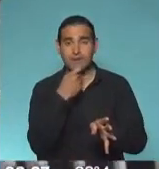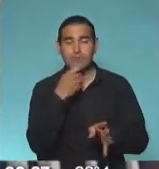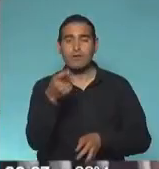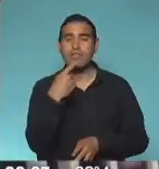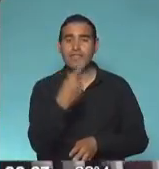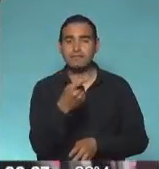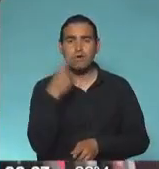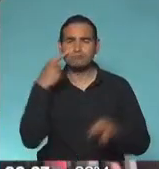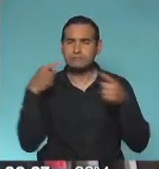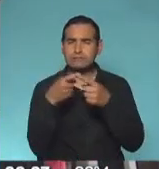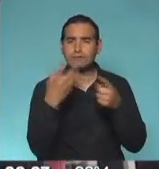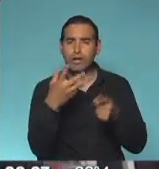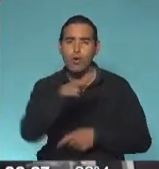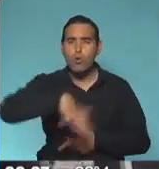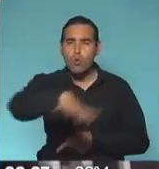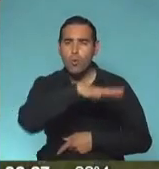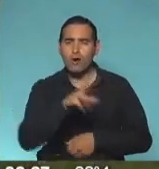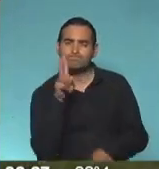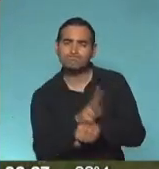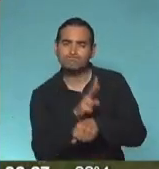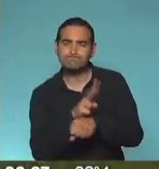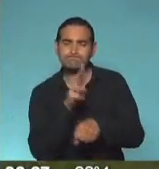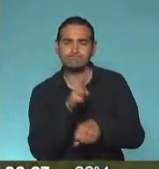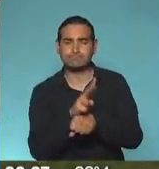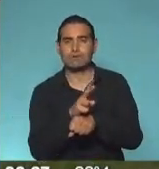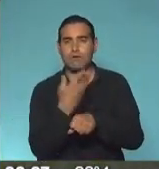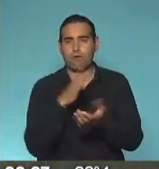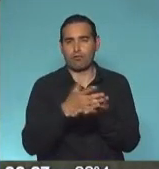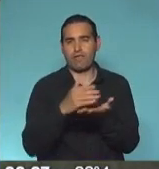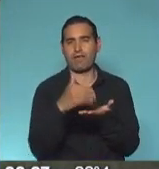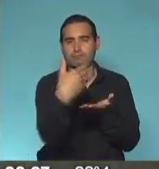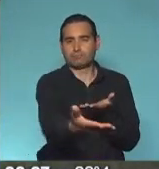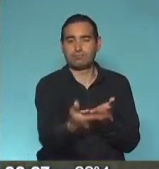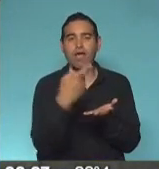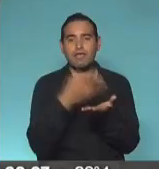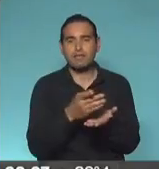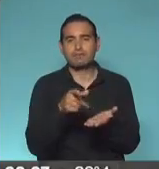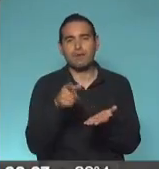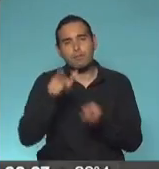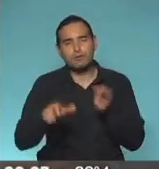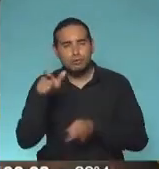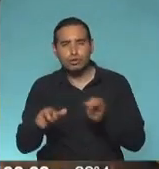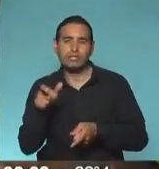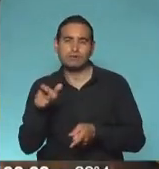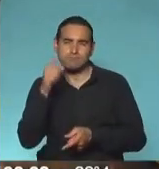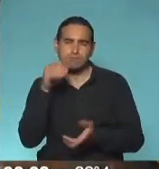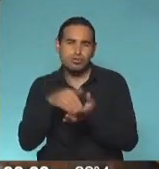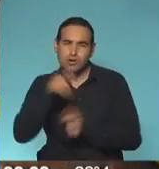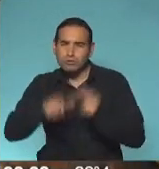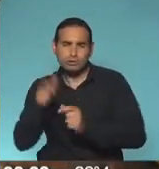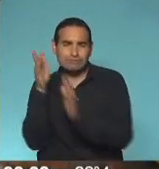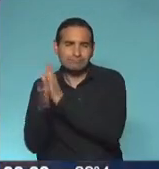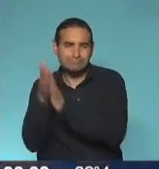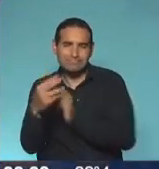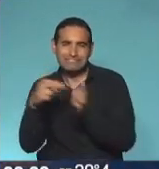que su objetivo es crear una zona de seguridad al otro lado de su frontera y desplazar allí a algunos de los millones de refugiados sirios